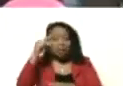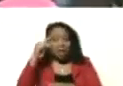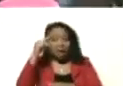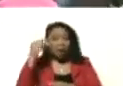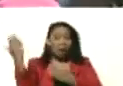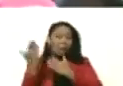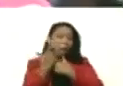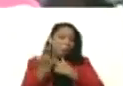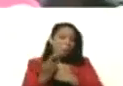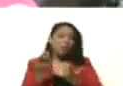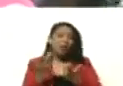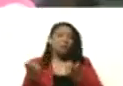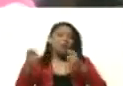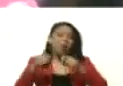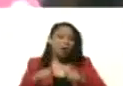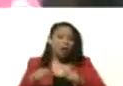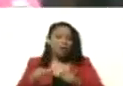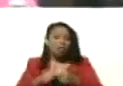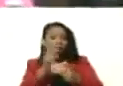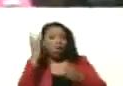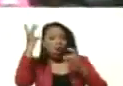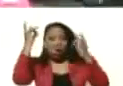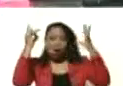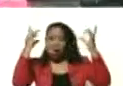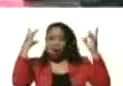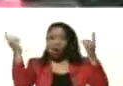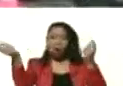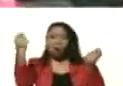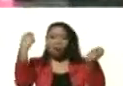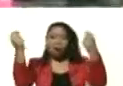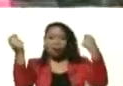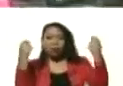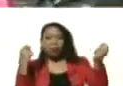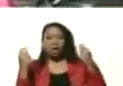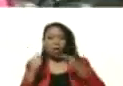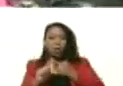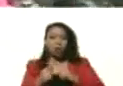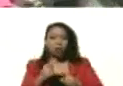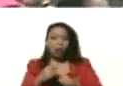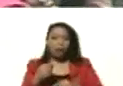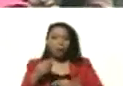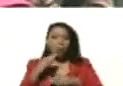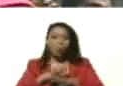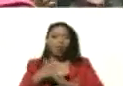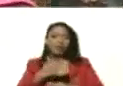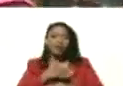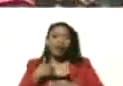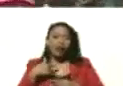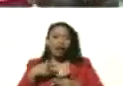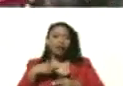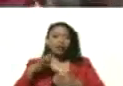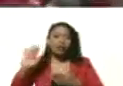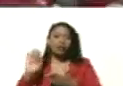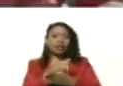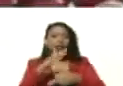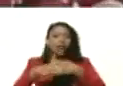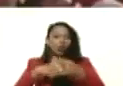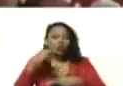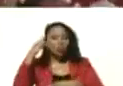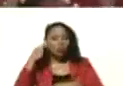nos persiguen, nos inventan cosas terribles para tumbar a la Revolución Bolivariana. Y es el imperio